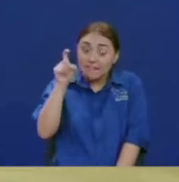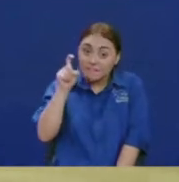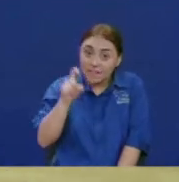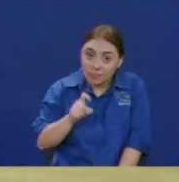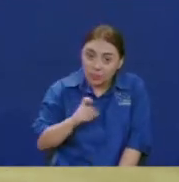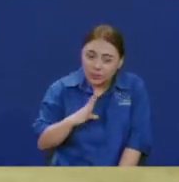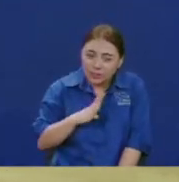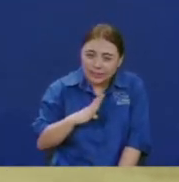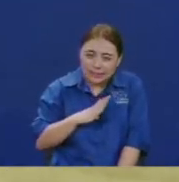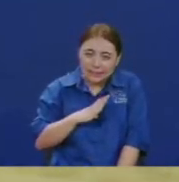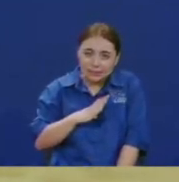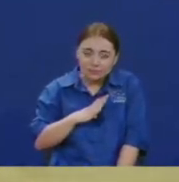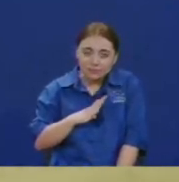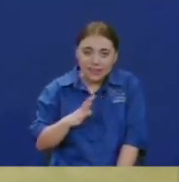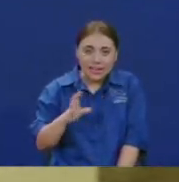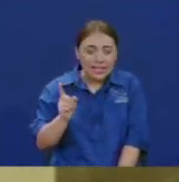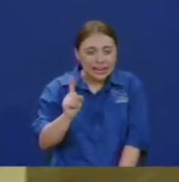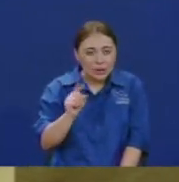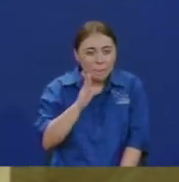al nudo.